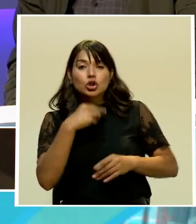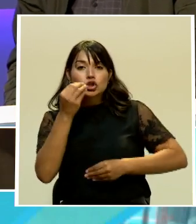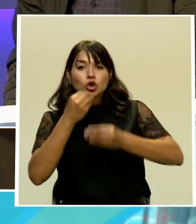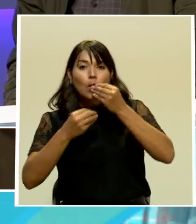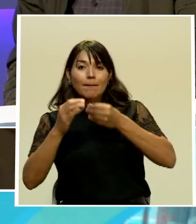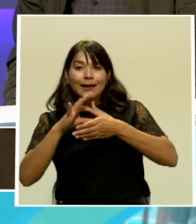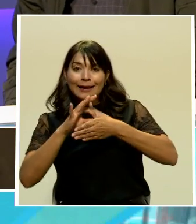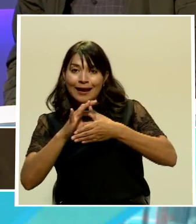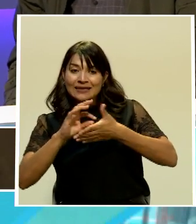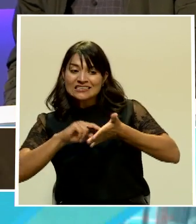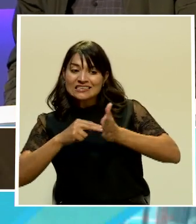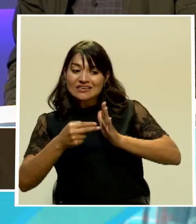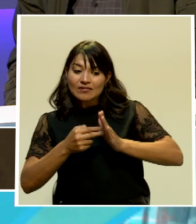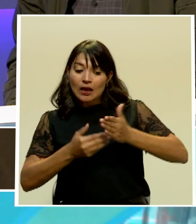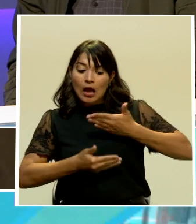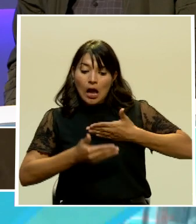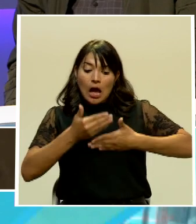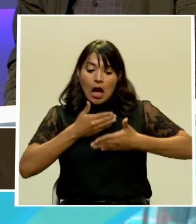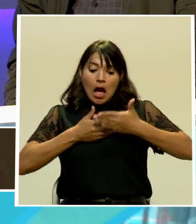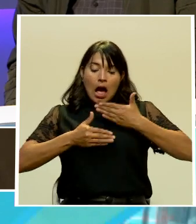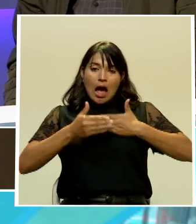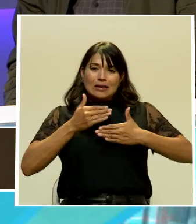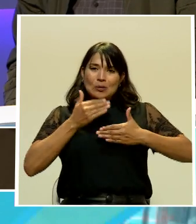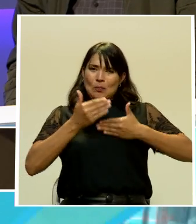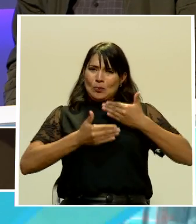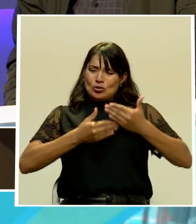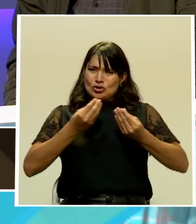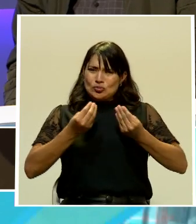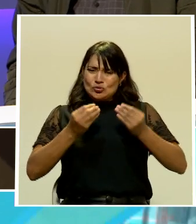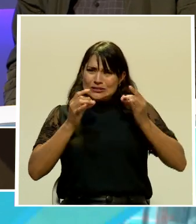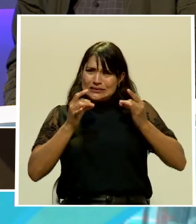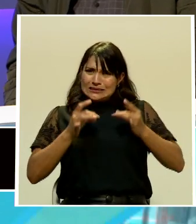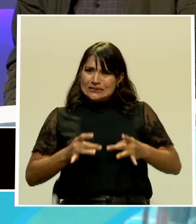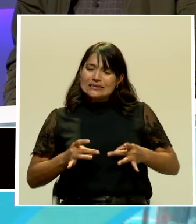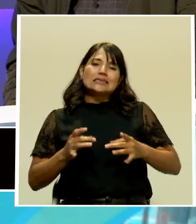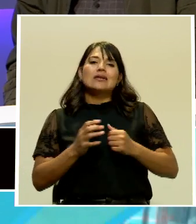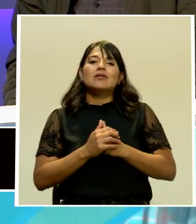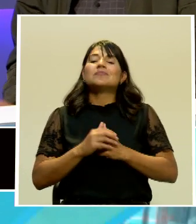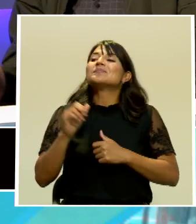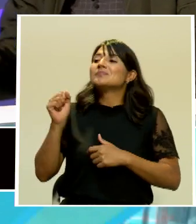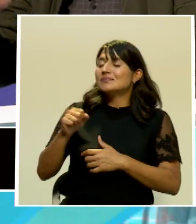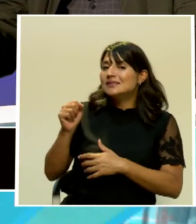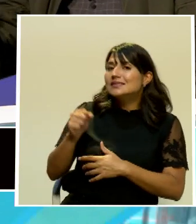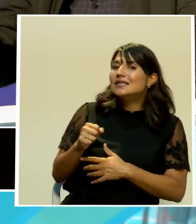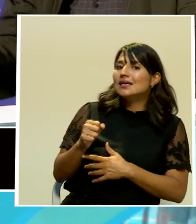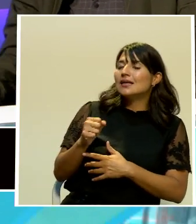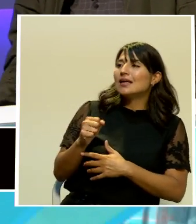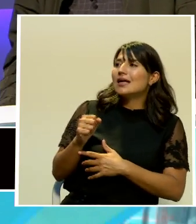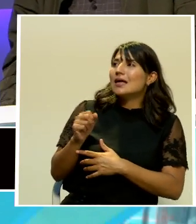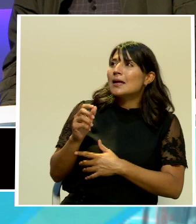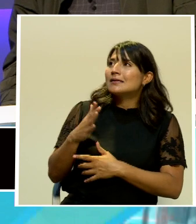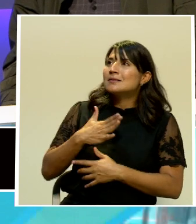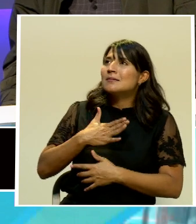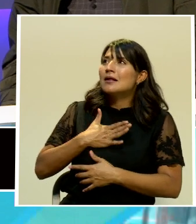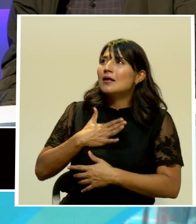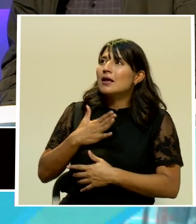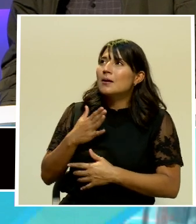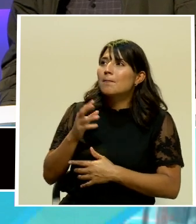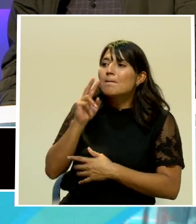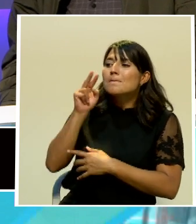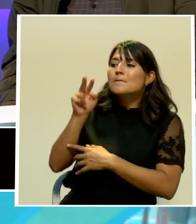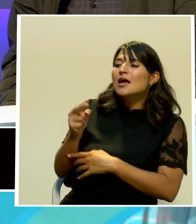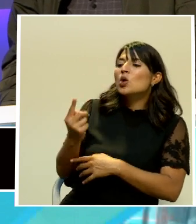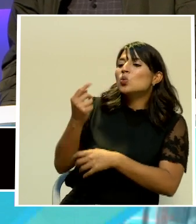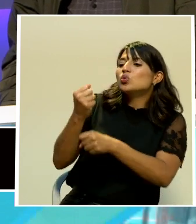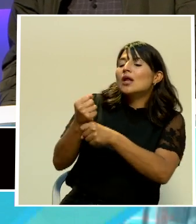está tu mirada. Sí, digamos que hay una manera de ver una actividad que es cotidiana,